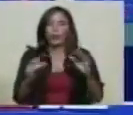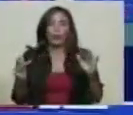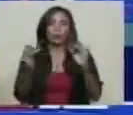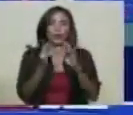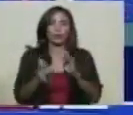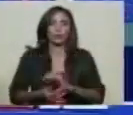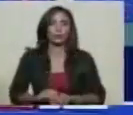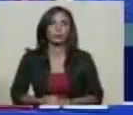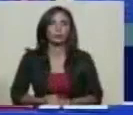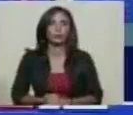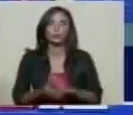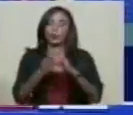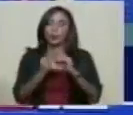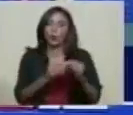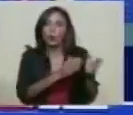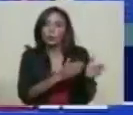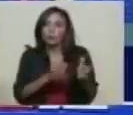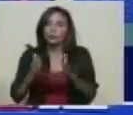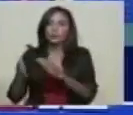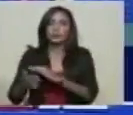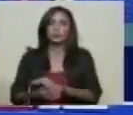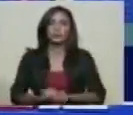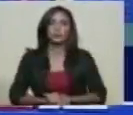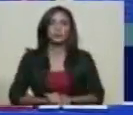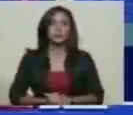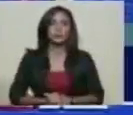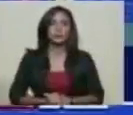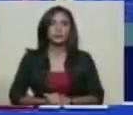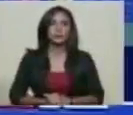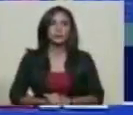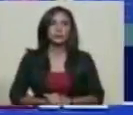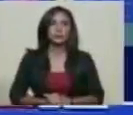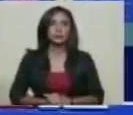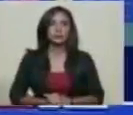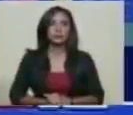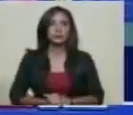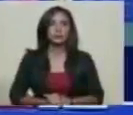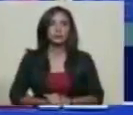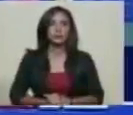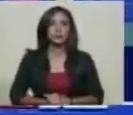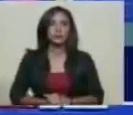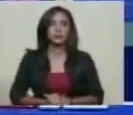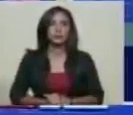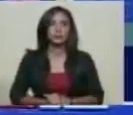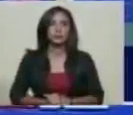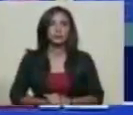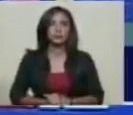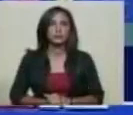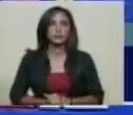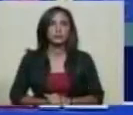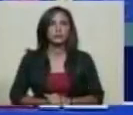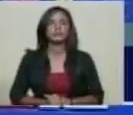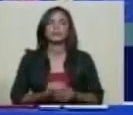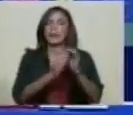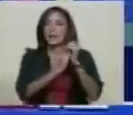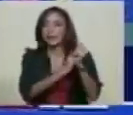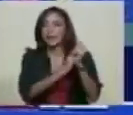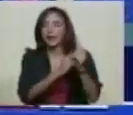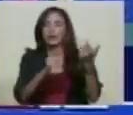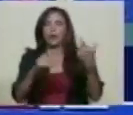Las estructuras de base, Darío, las estructuras de base, el liderazgo de